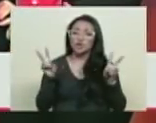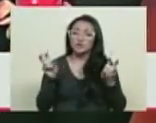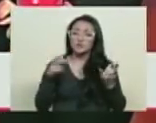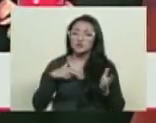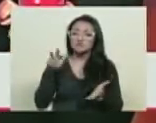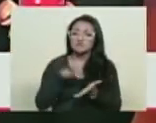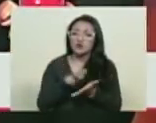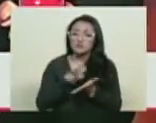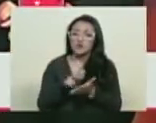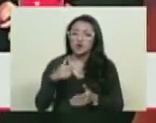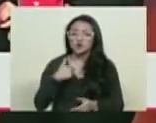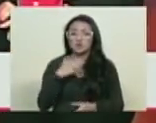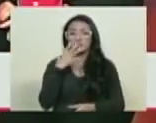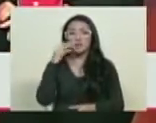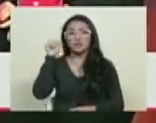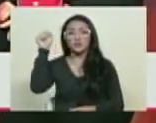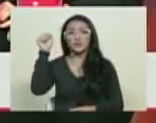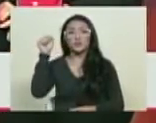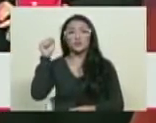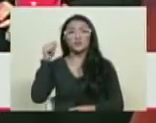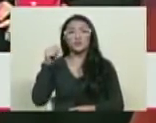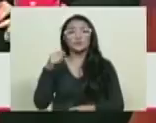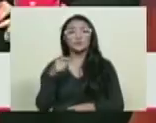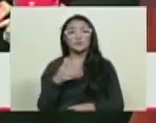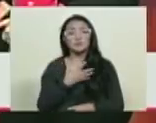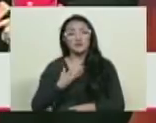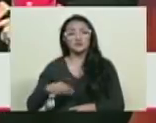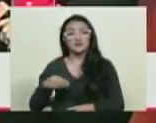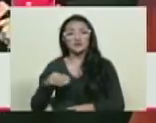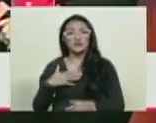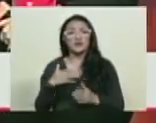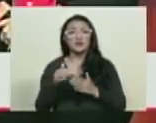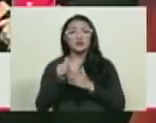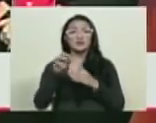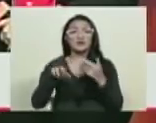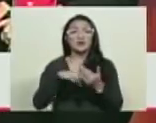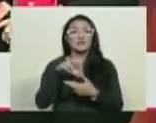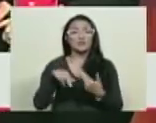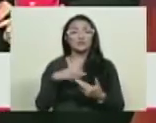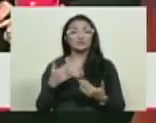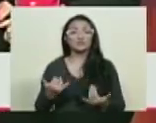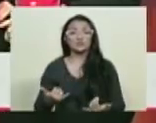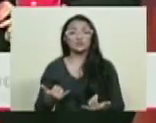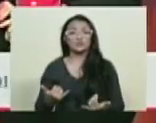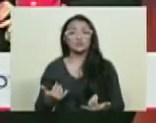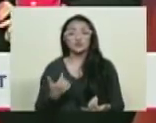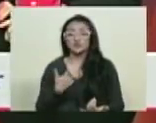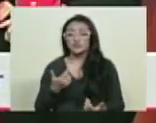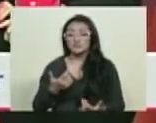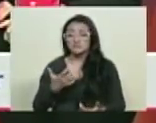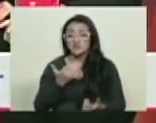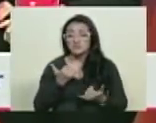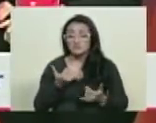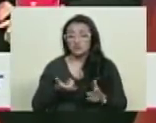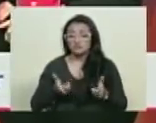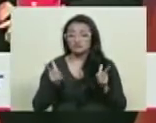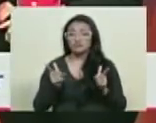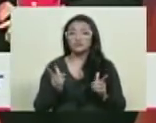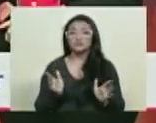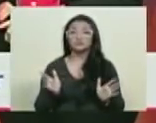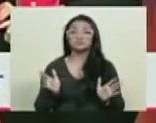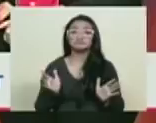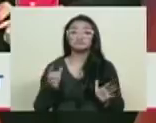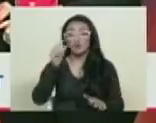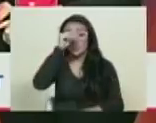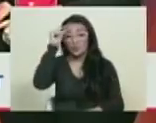yo como jefe de estado jefe de gobierno y líder de la revolución bolivariana yo soy el que lo voy a utilizar así que julio borges